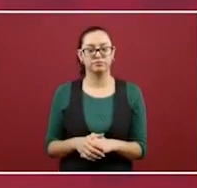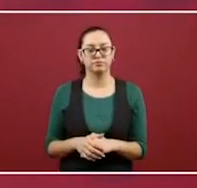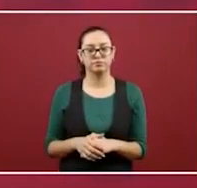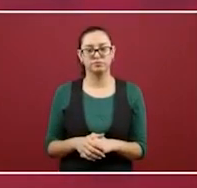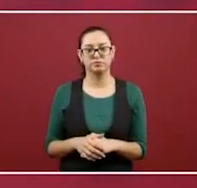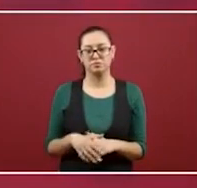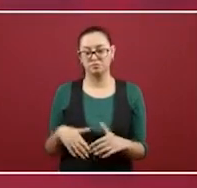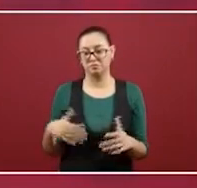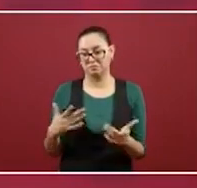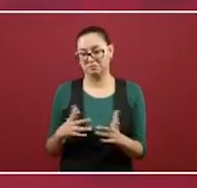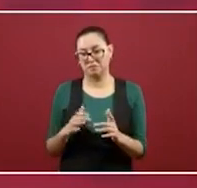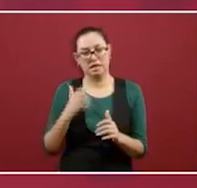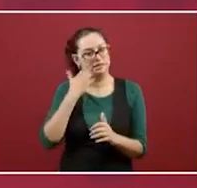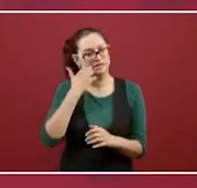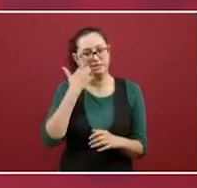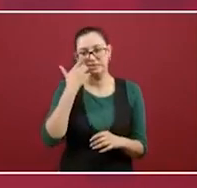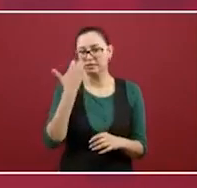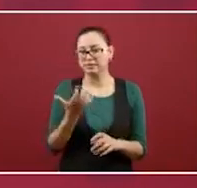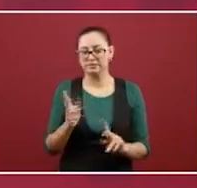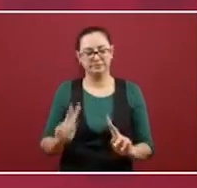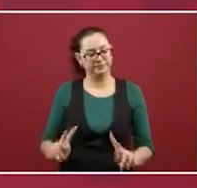poniendo en venta